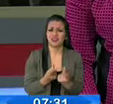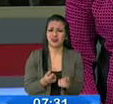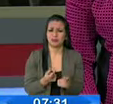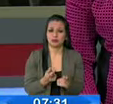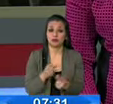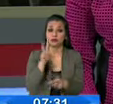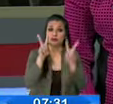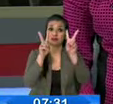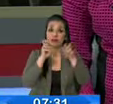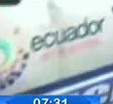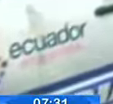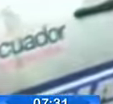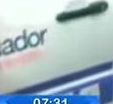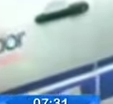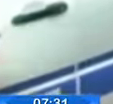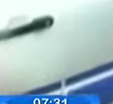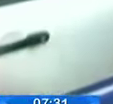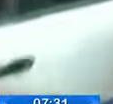los casos.